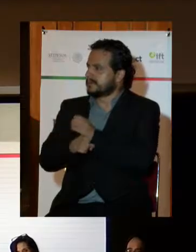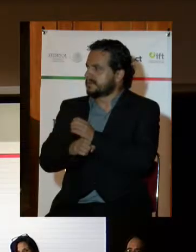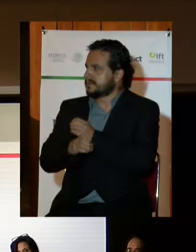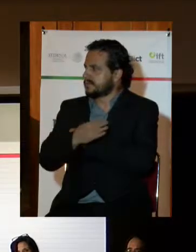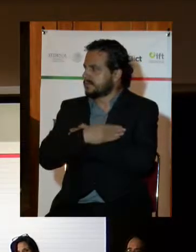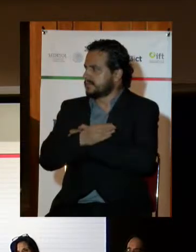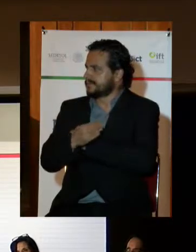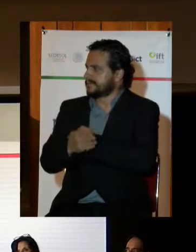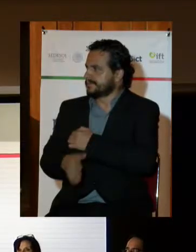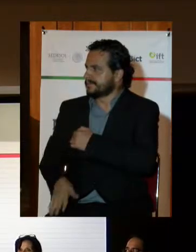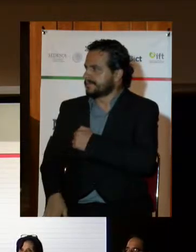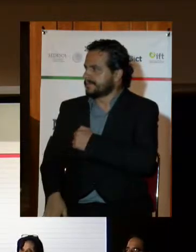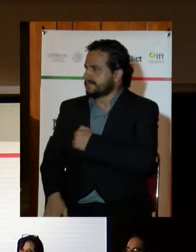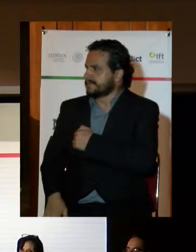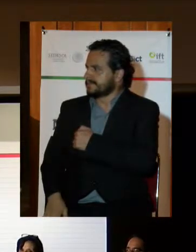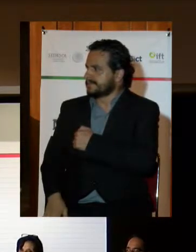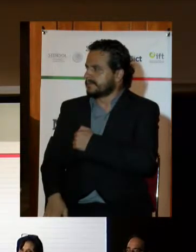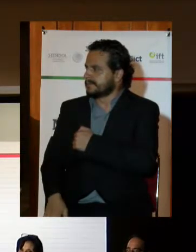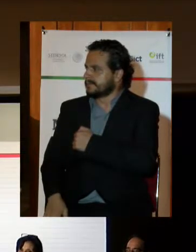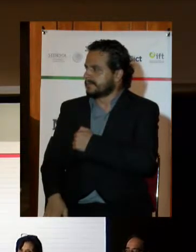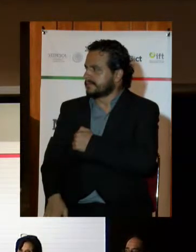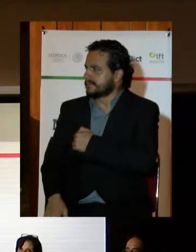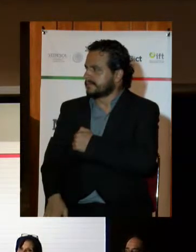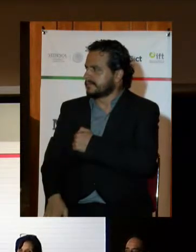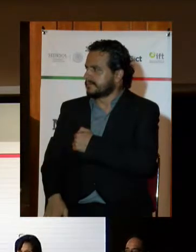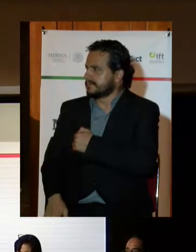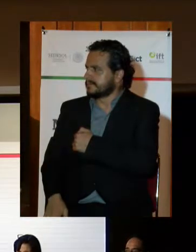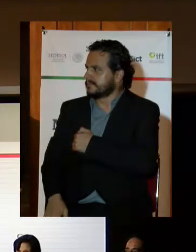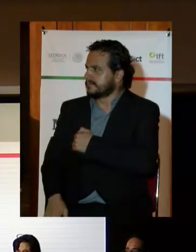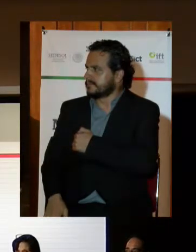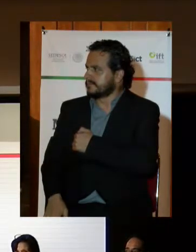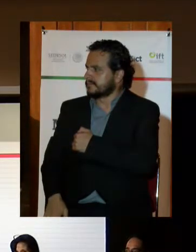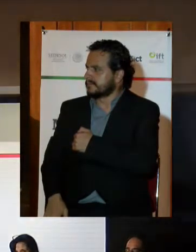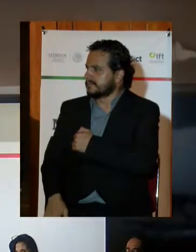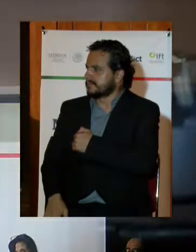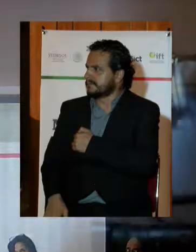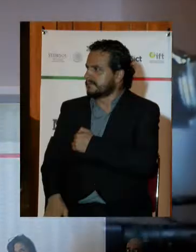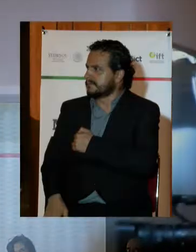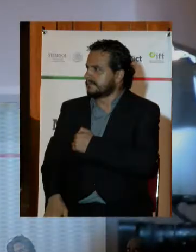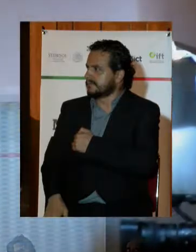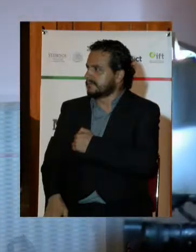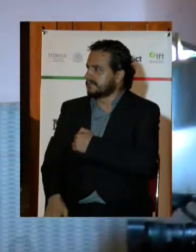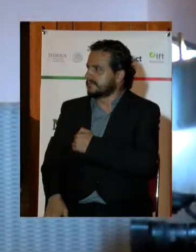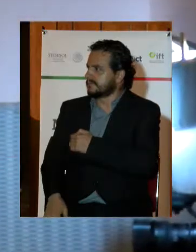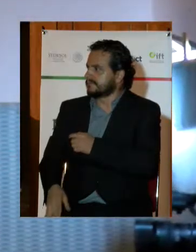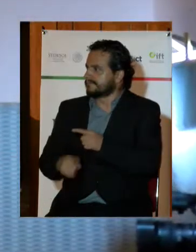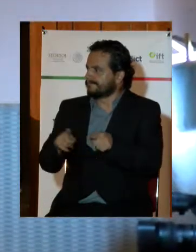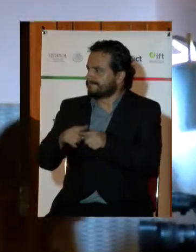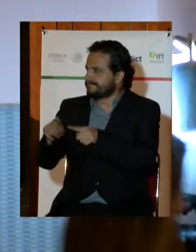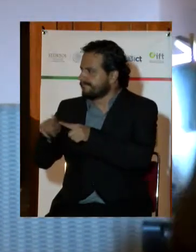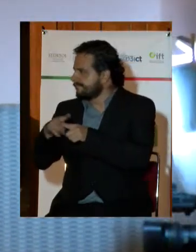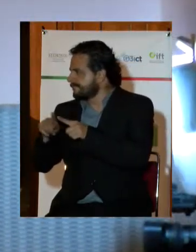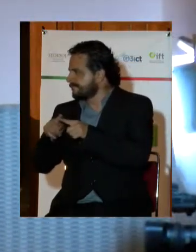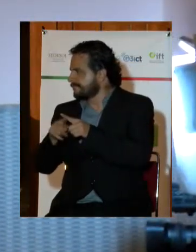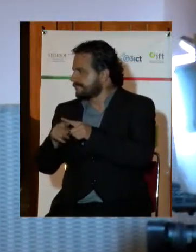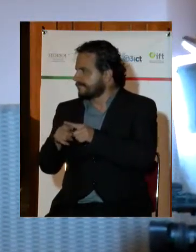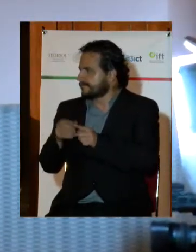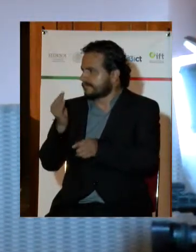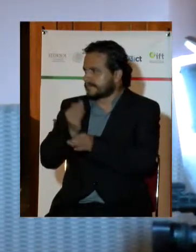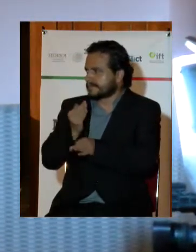bien hacia quién. El IFT. Creo que una hacia de la las riquezas. Hacia la comisionada, sí, del IFT. Sí. Una de